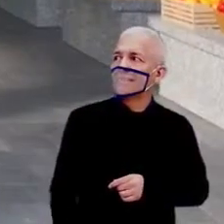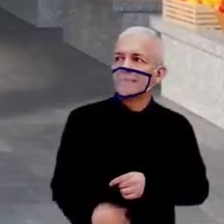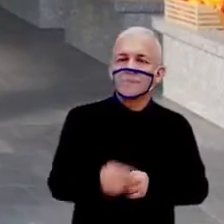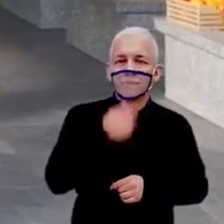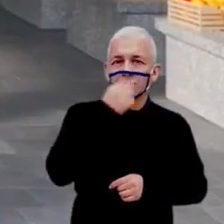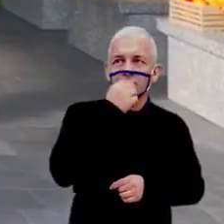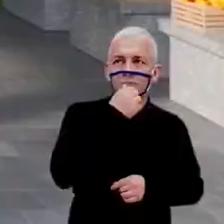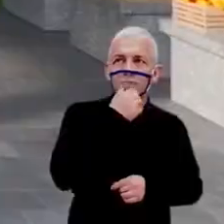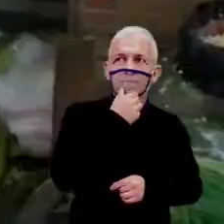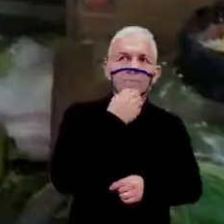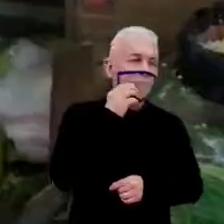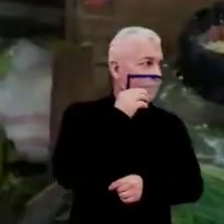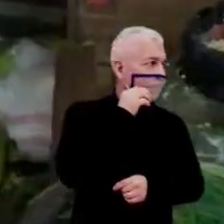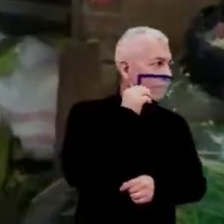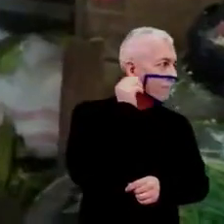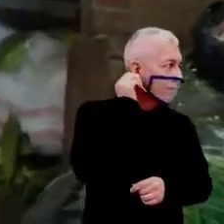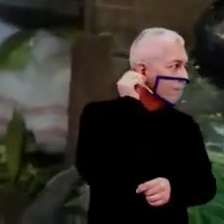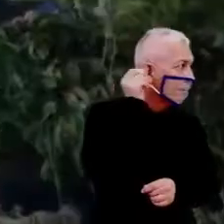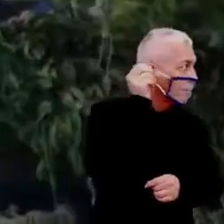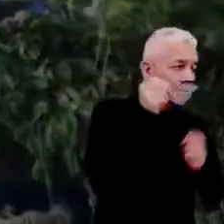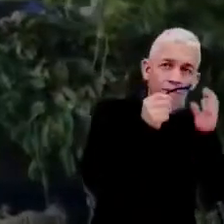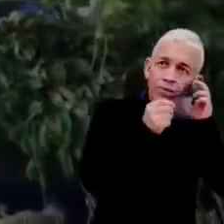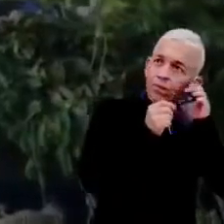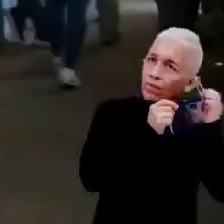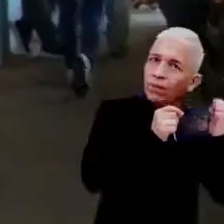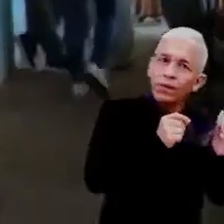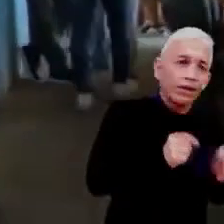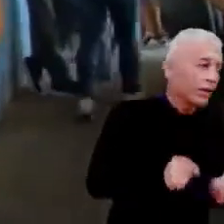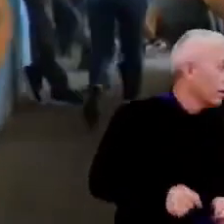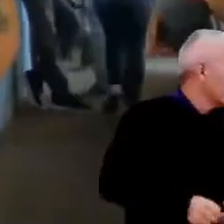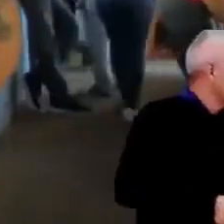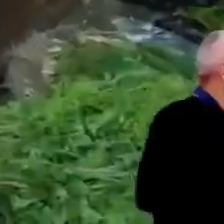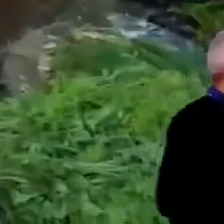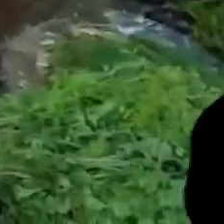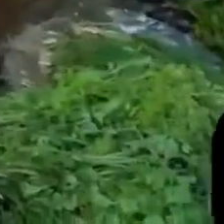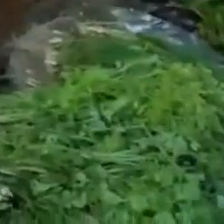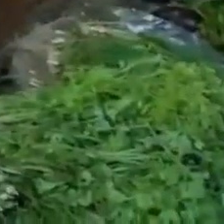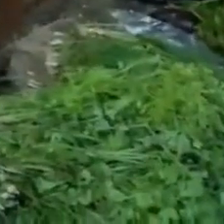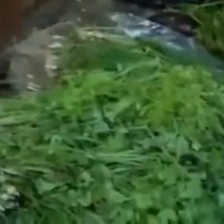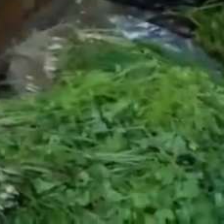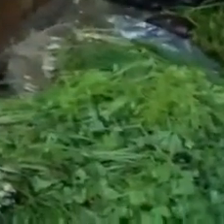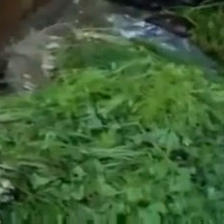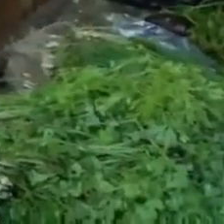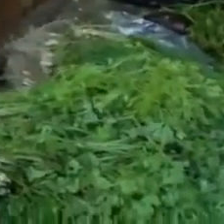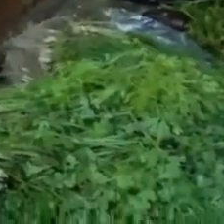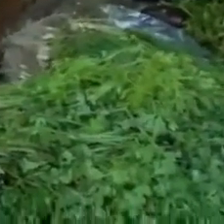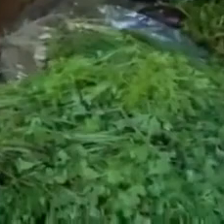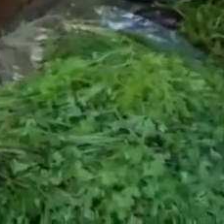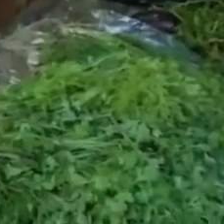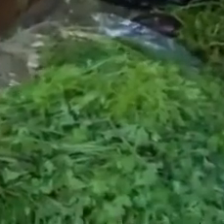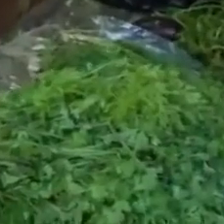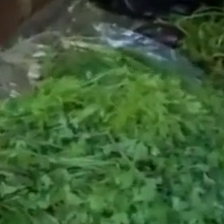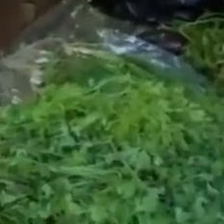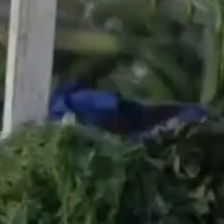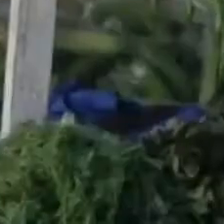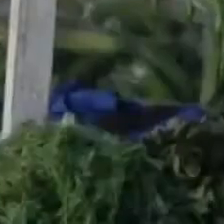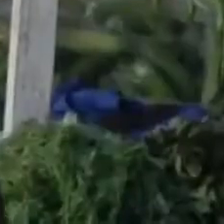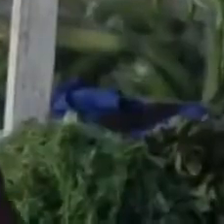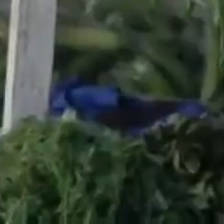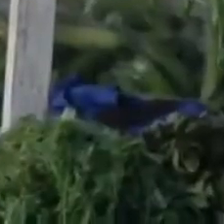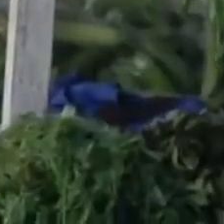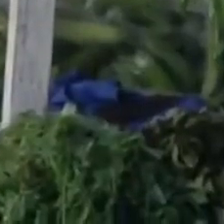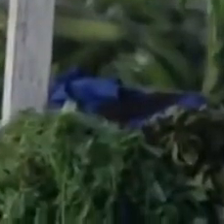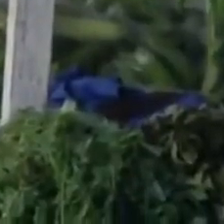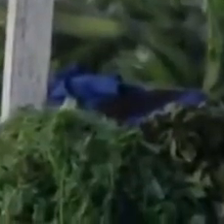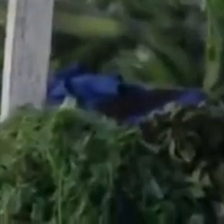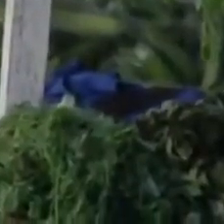y las demás plazas. Hermoso, bonito. Nos sentimos felices. Espectacular. Para que nos cambie la vida, nos cambie el futuro de los vendedores. Y le damos